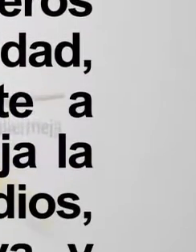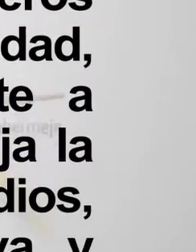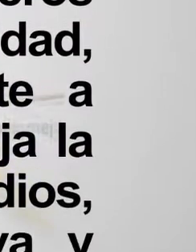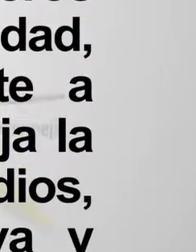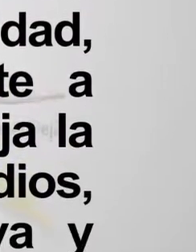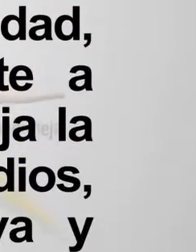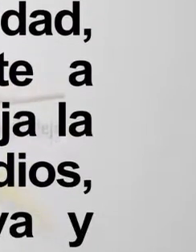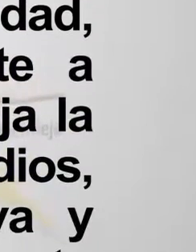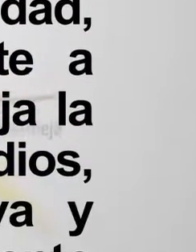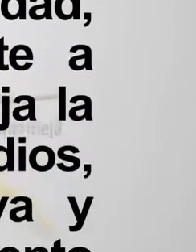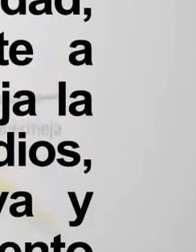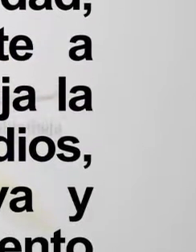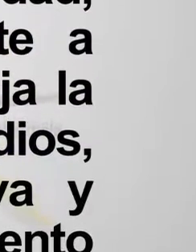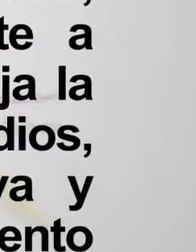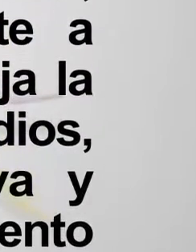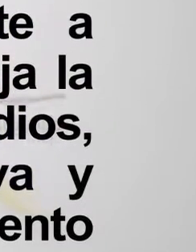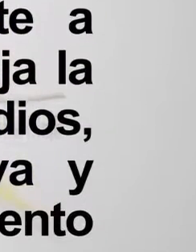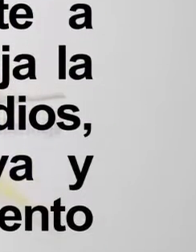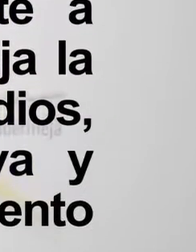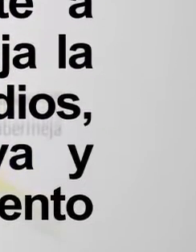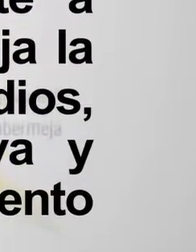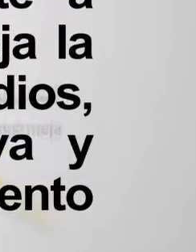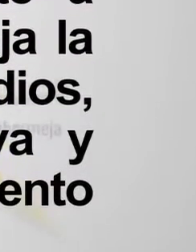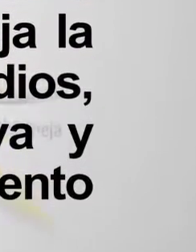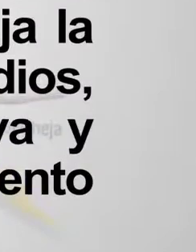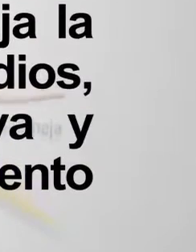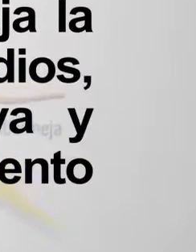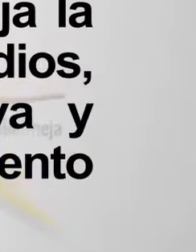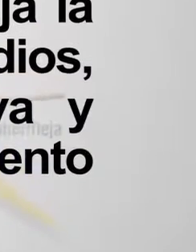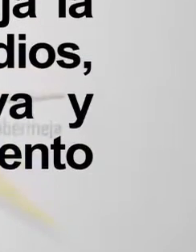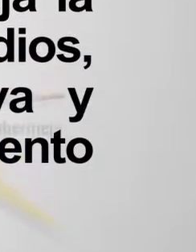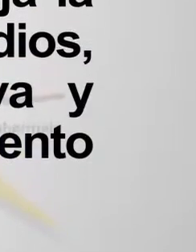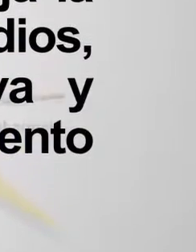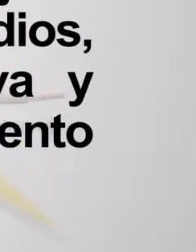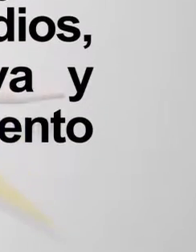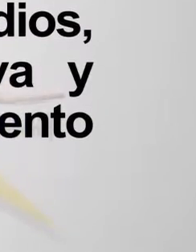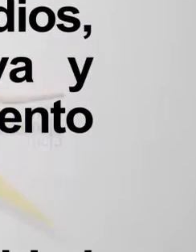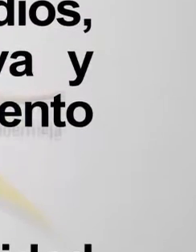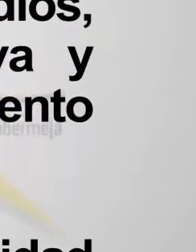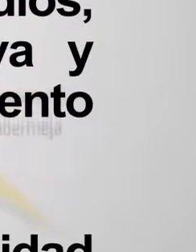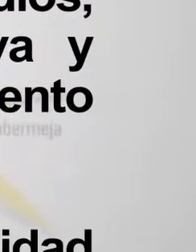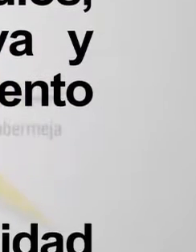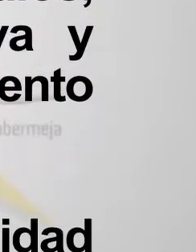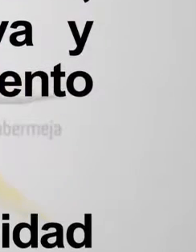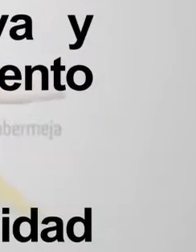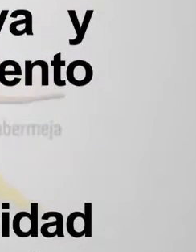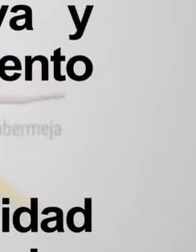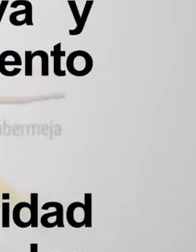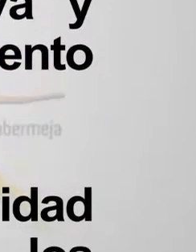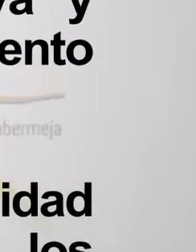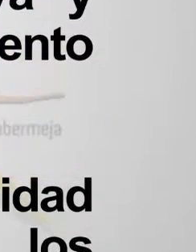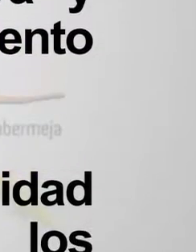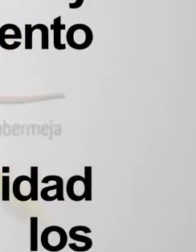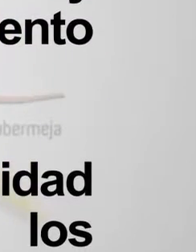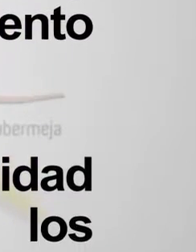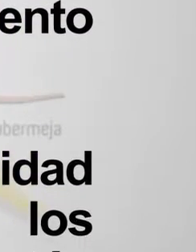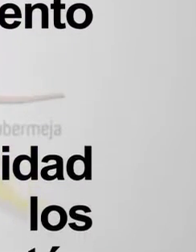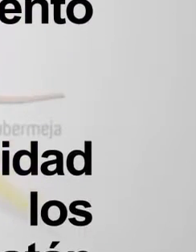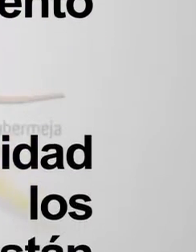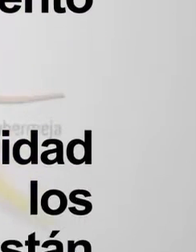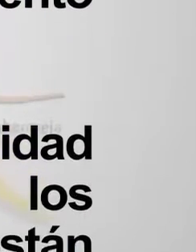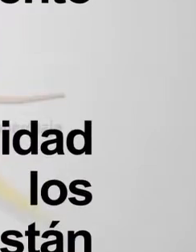con personal externo o terceros para realizar ante nuestra entidad algún trámite correspondiente a los tres programas que maneja la institución: titulación de